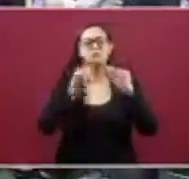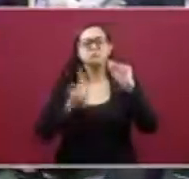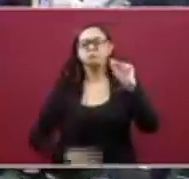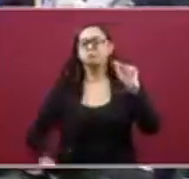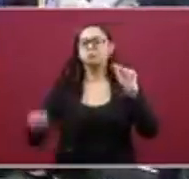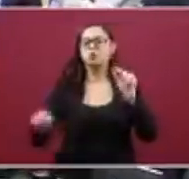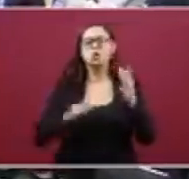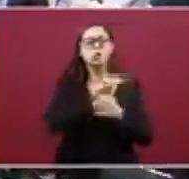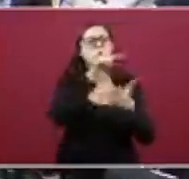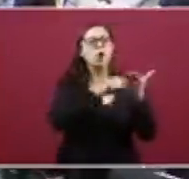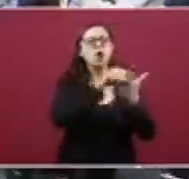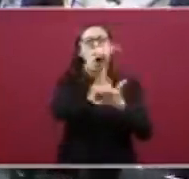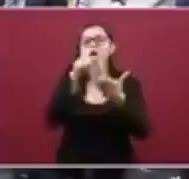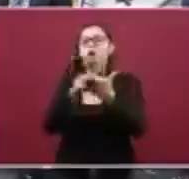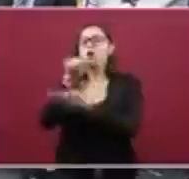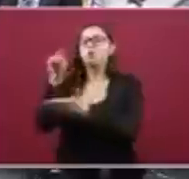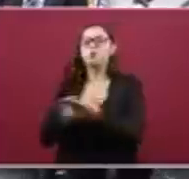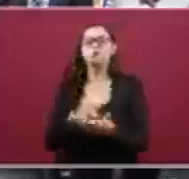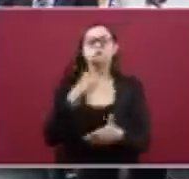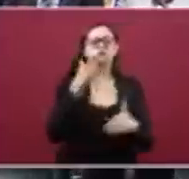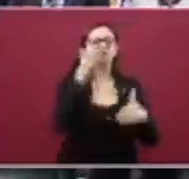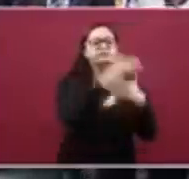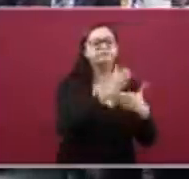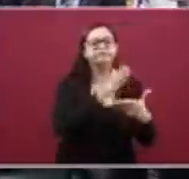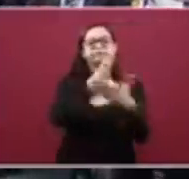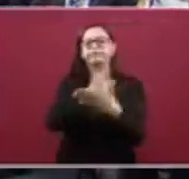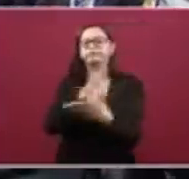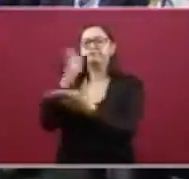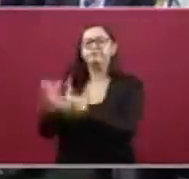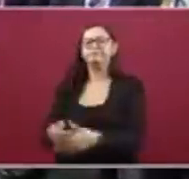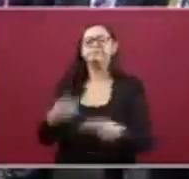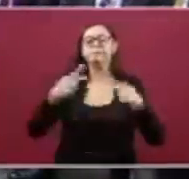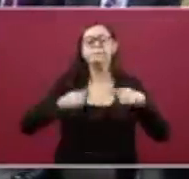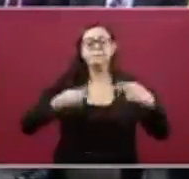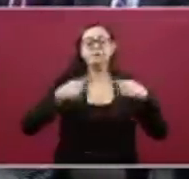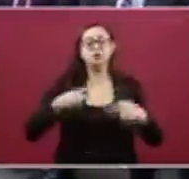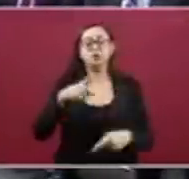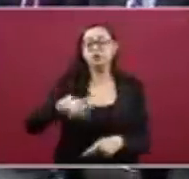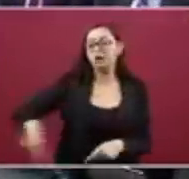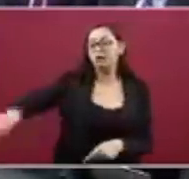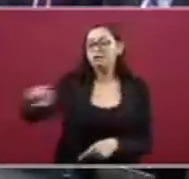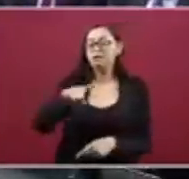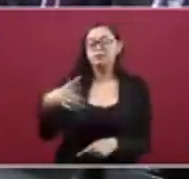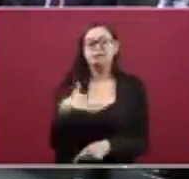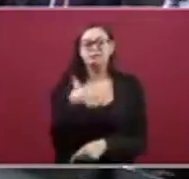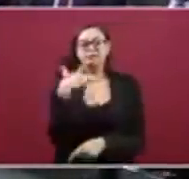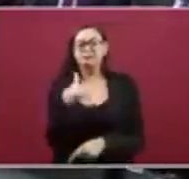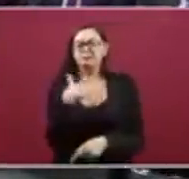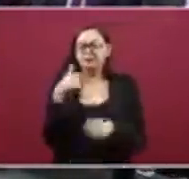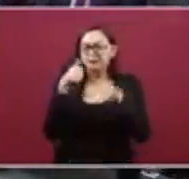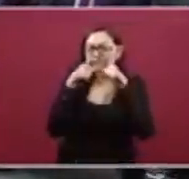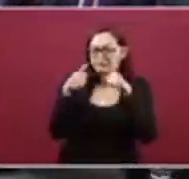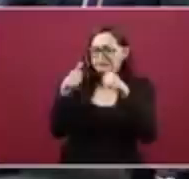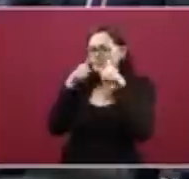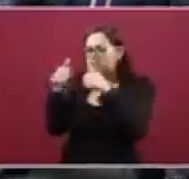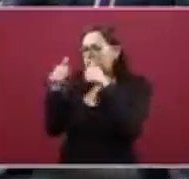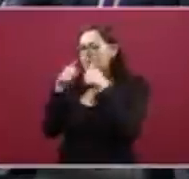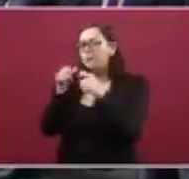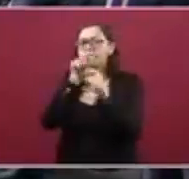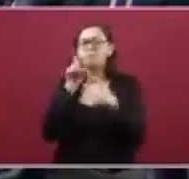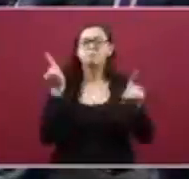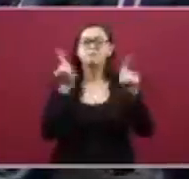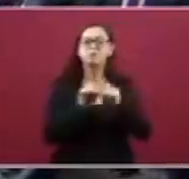para recoger los sentimientos de la gente y constatar los avances de los